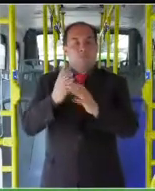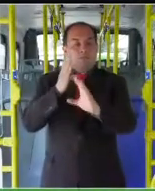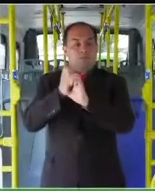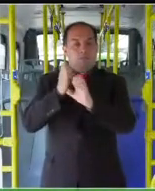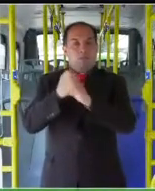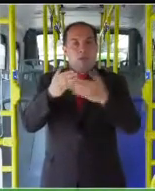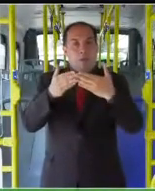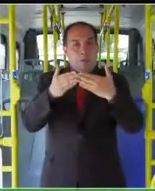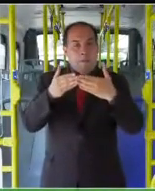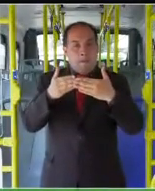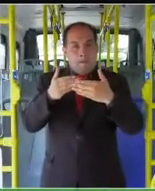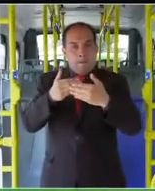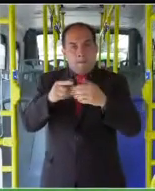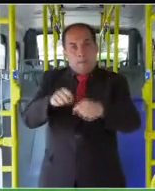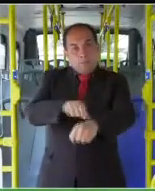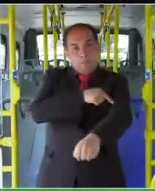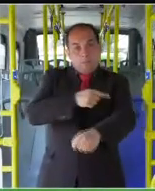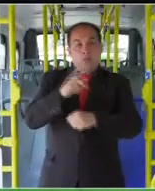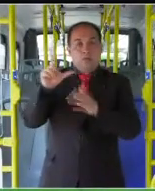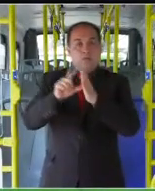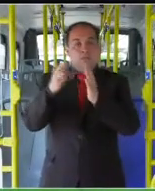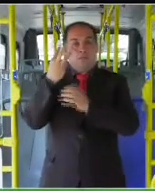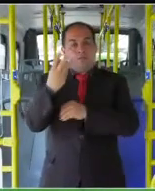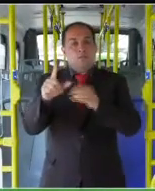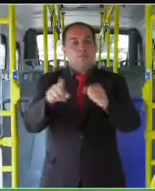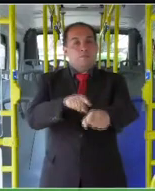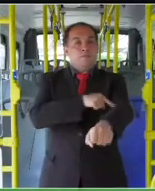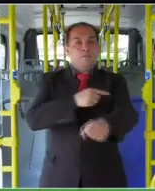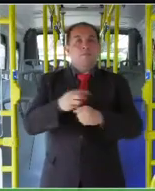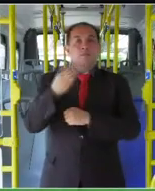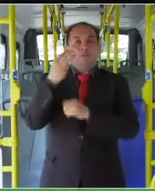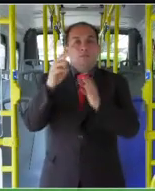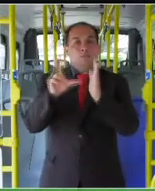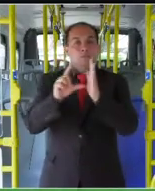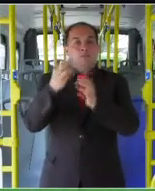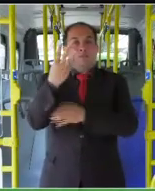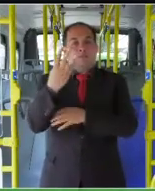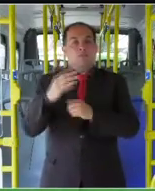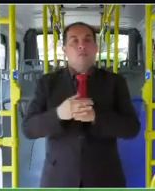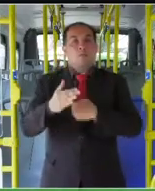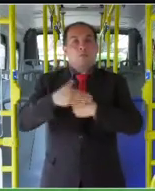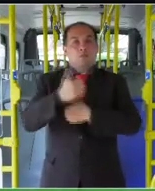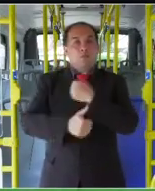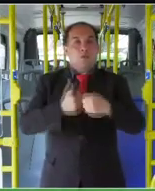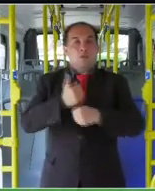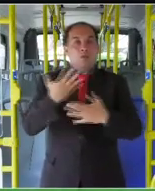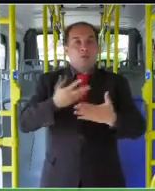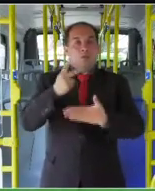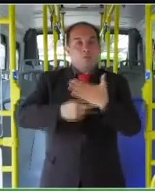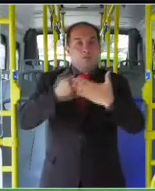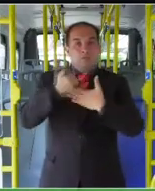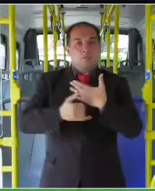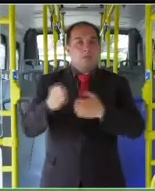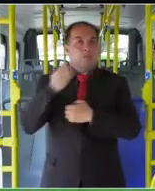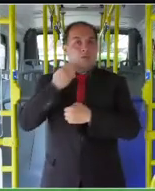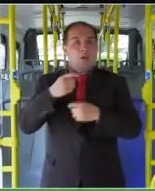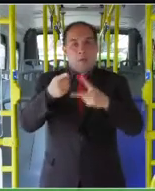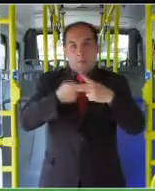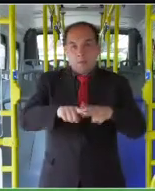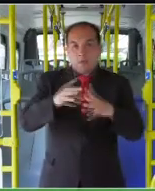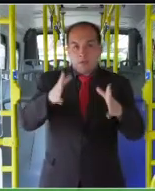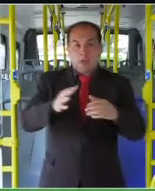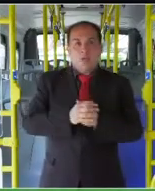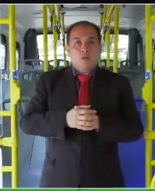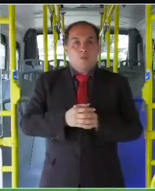está ampliando la línea 3, se está ampliando la línea 4. El próximo año hacemos el proyecto ejecutivo que inició ya con sus